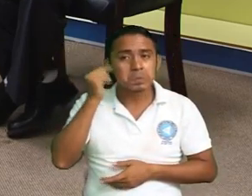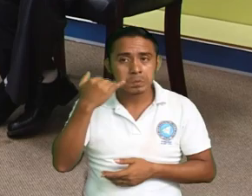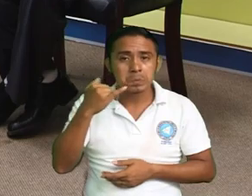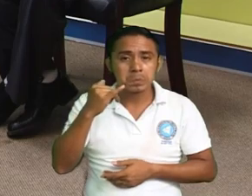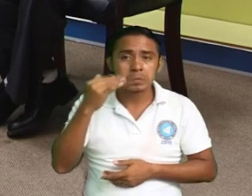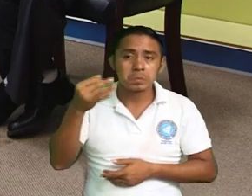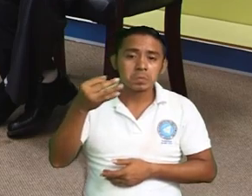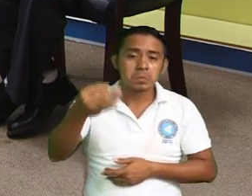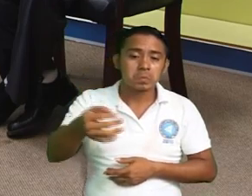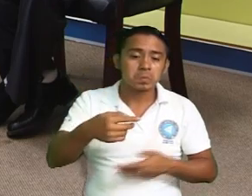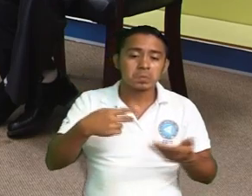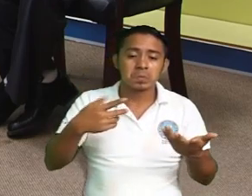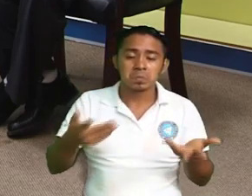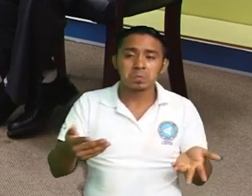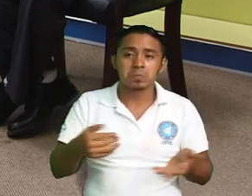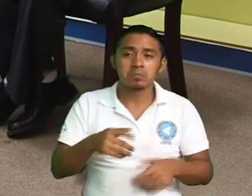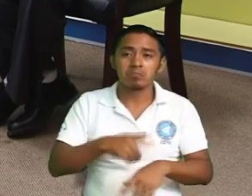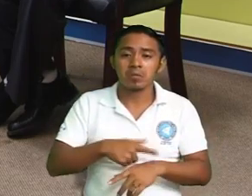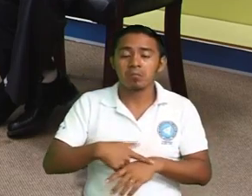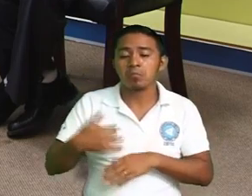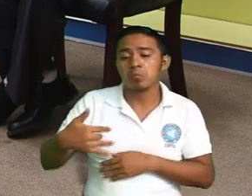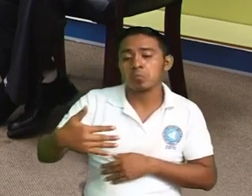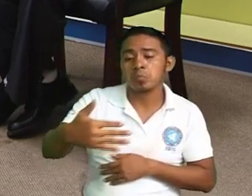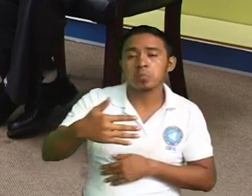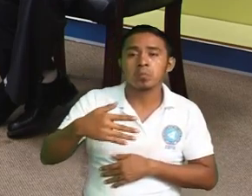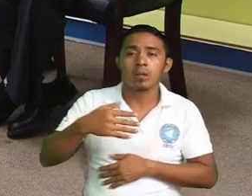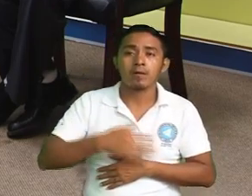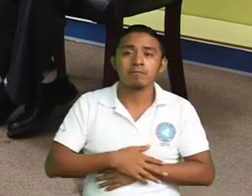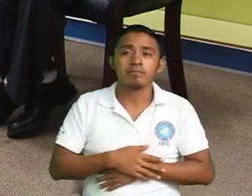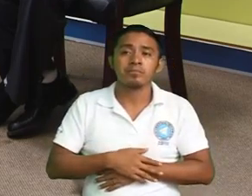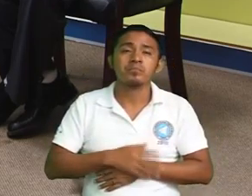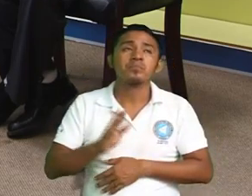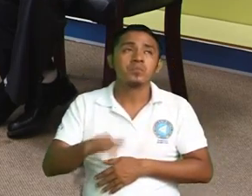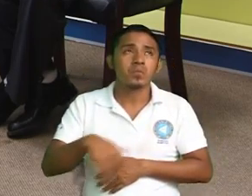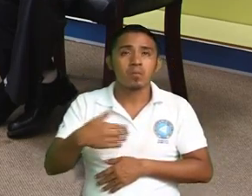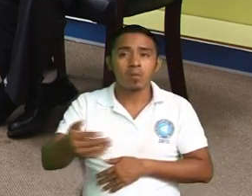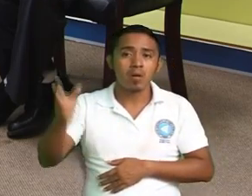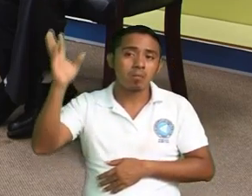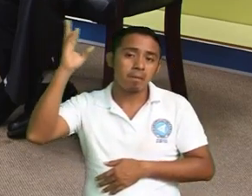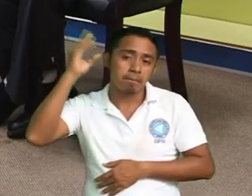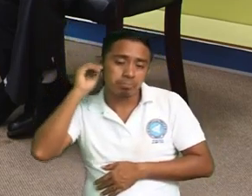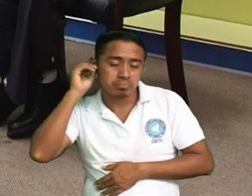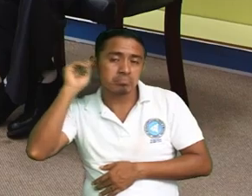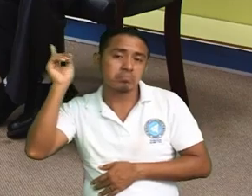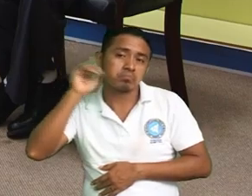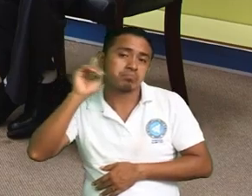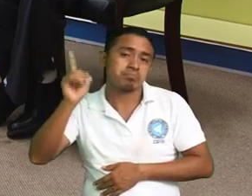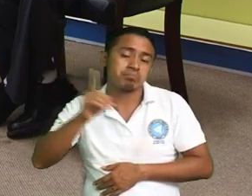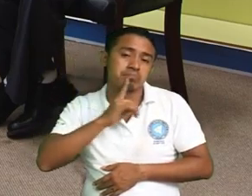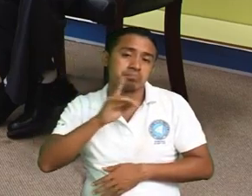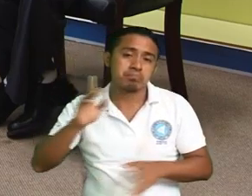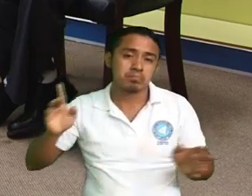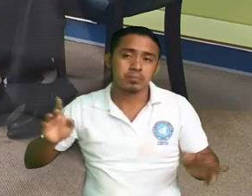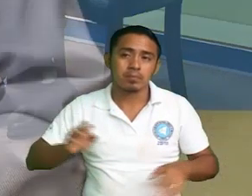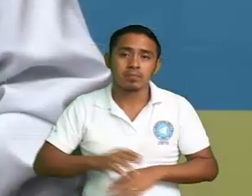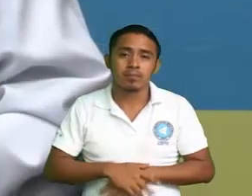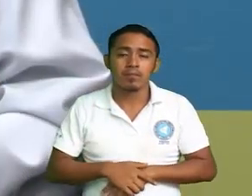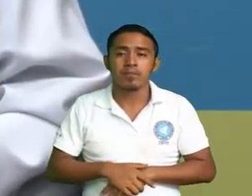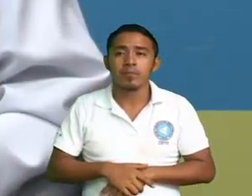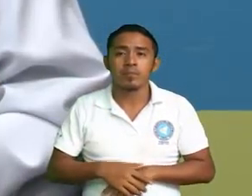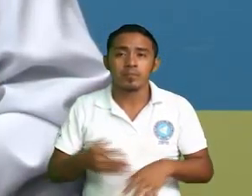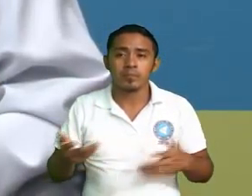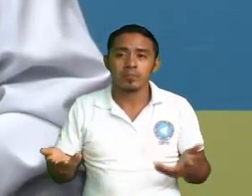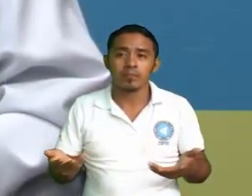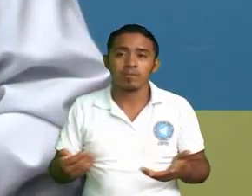que esta infección, obviamente, por su condición de la persona,